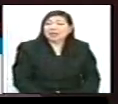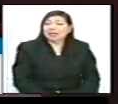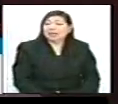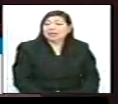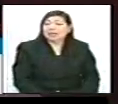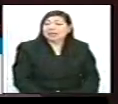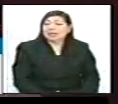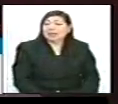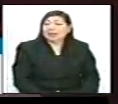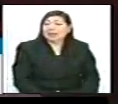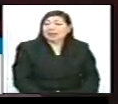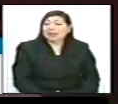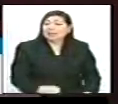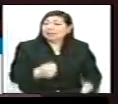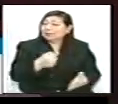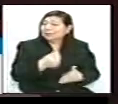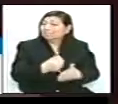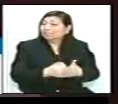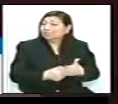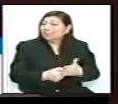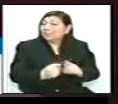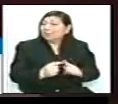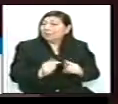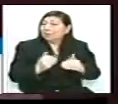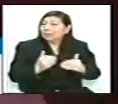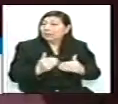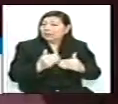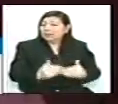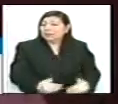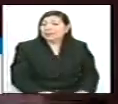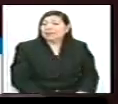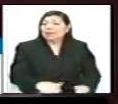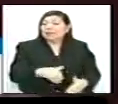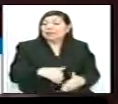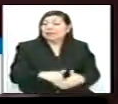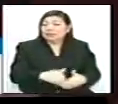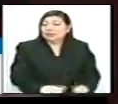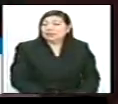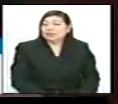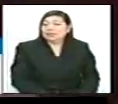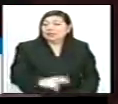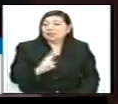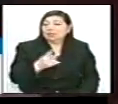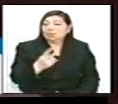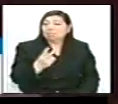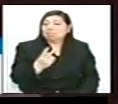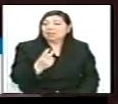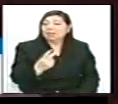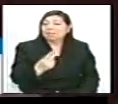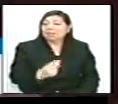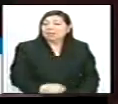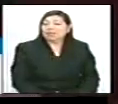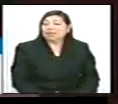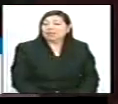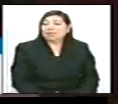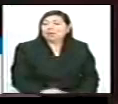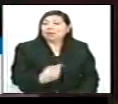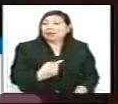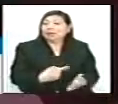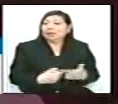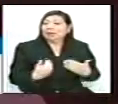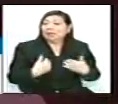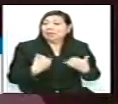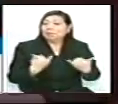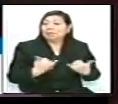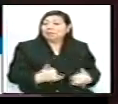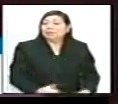quieran atropellar, sigue vigente. Las elecciones van a ser el 2021, porque lo único que tenemos en